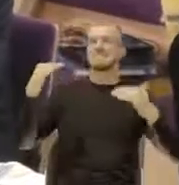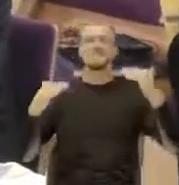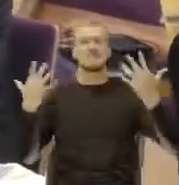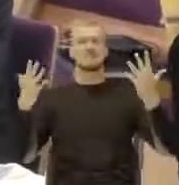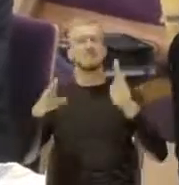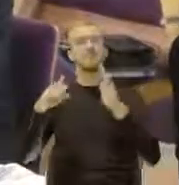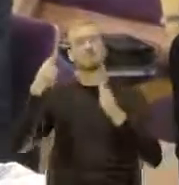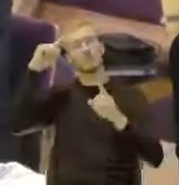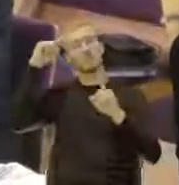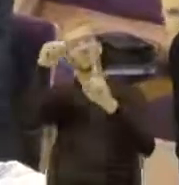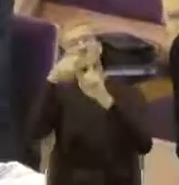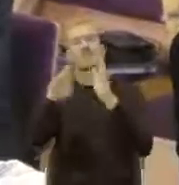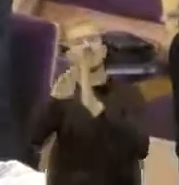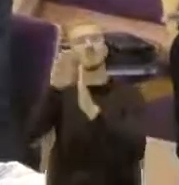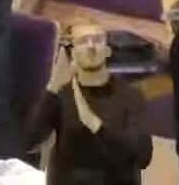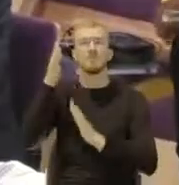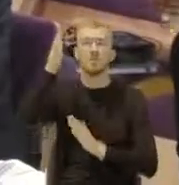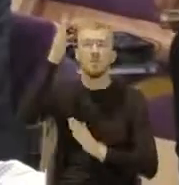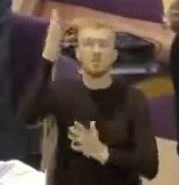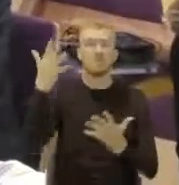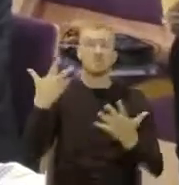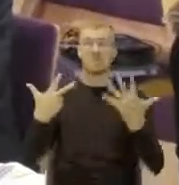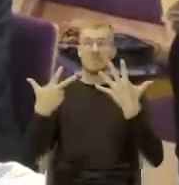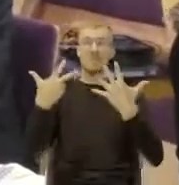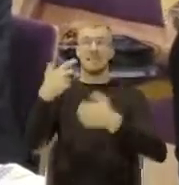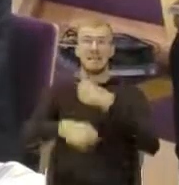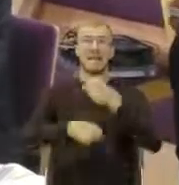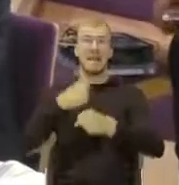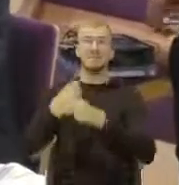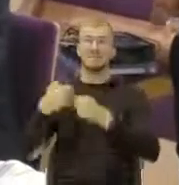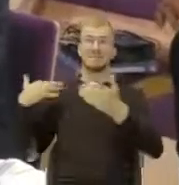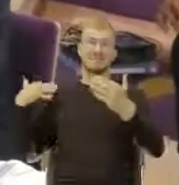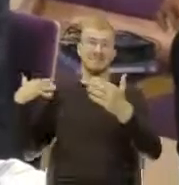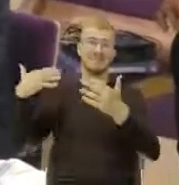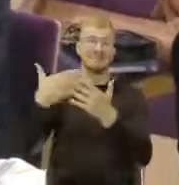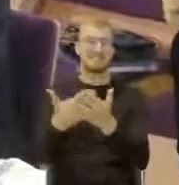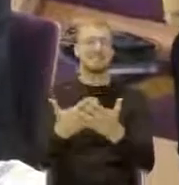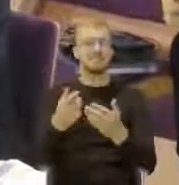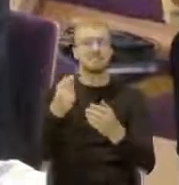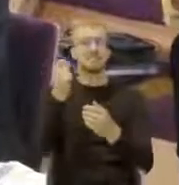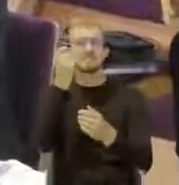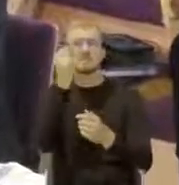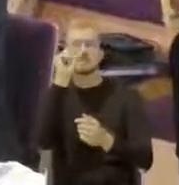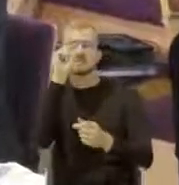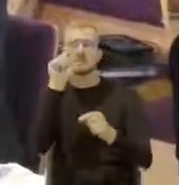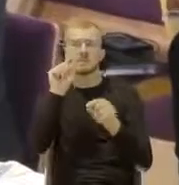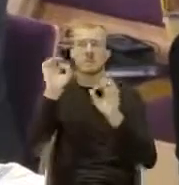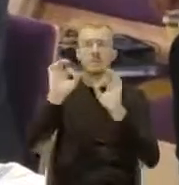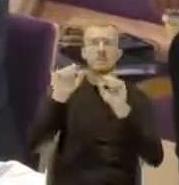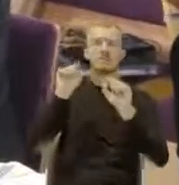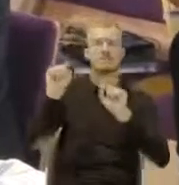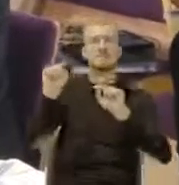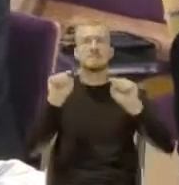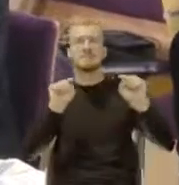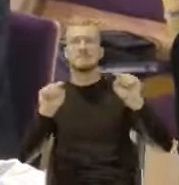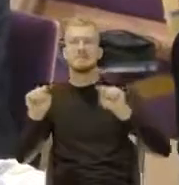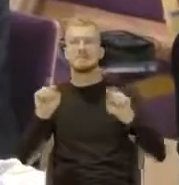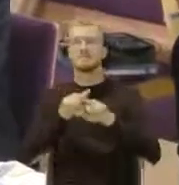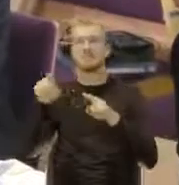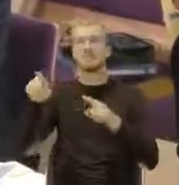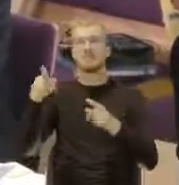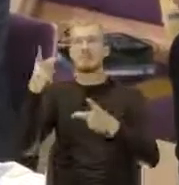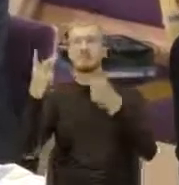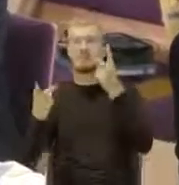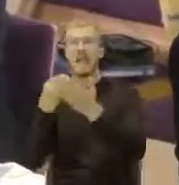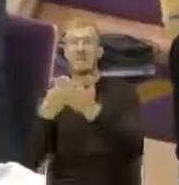semana acá y yo me atrevería a decir que estos días no van a ser suficientes para tratar todos los temas